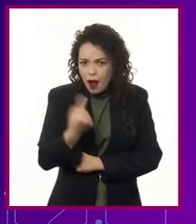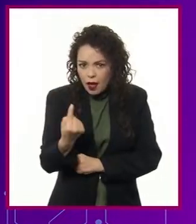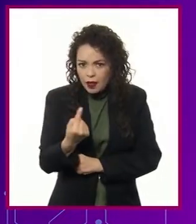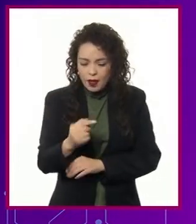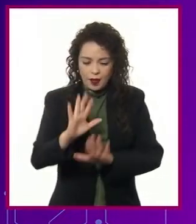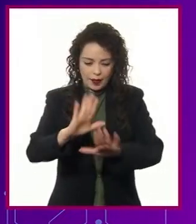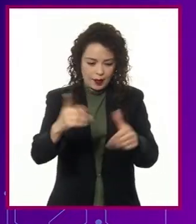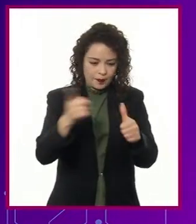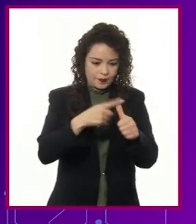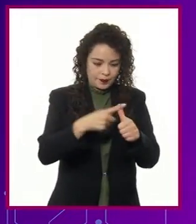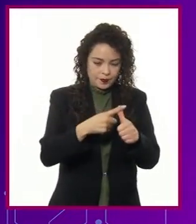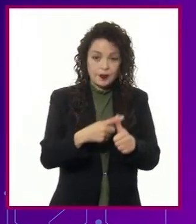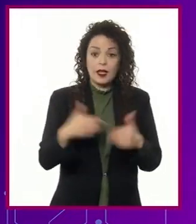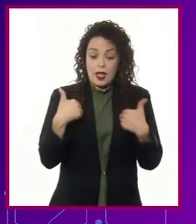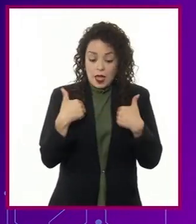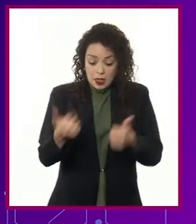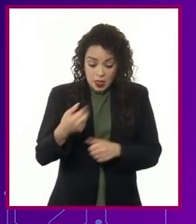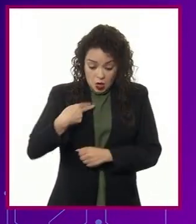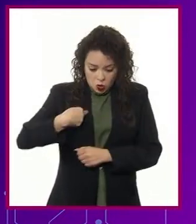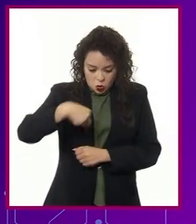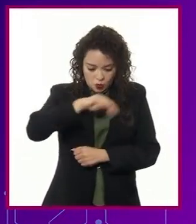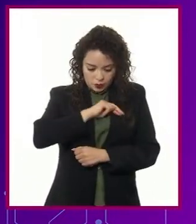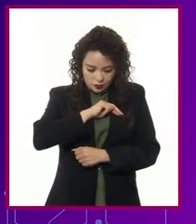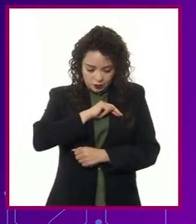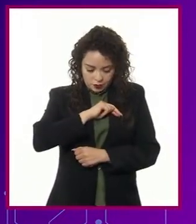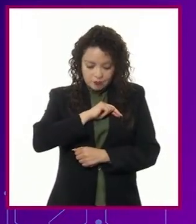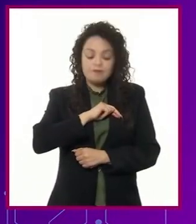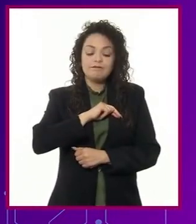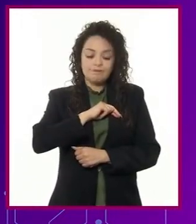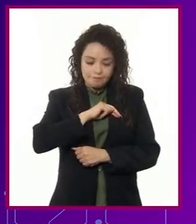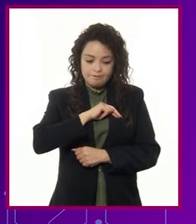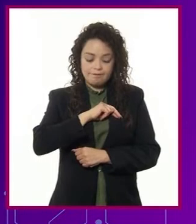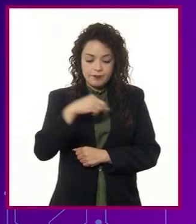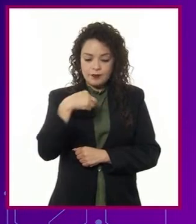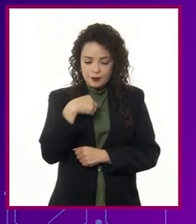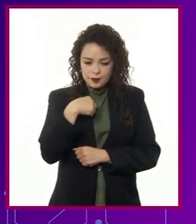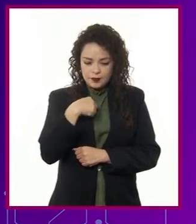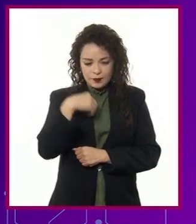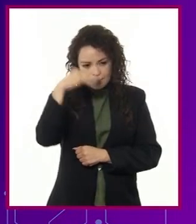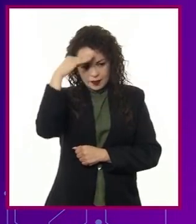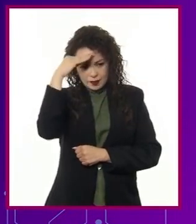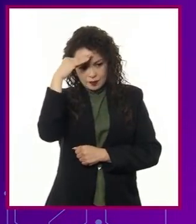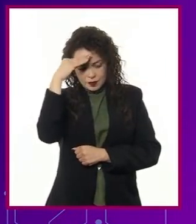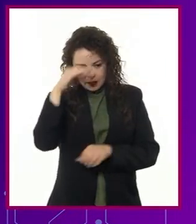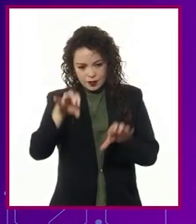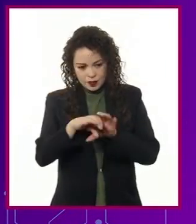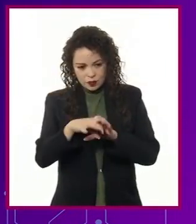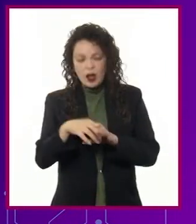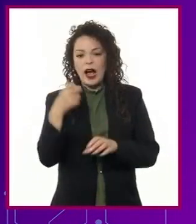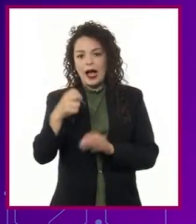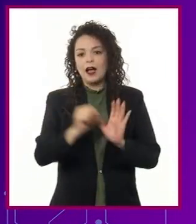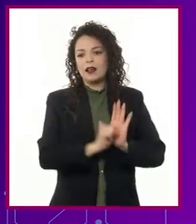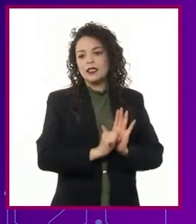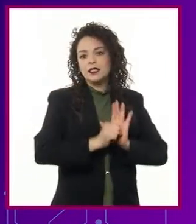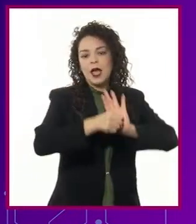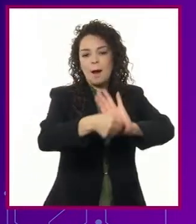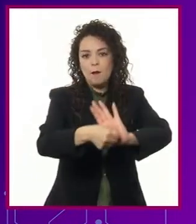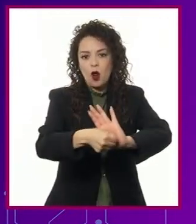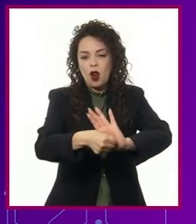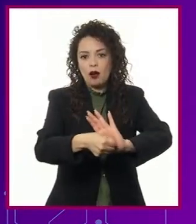poder entendernos a nosotros. Nos explicamos a partir de estos símbolos. Cada uno de nosotros nos